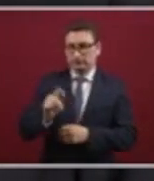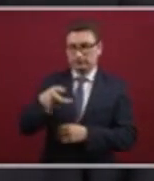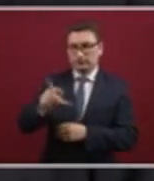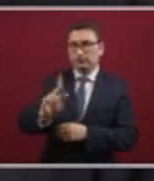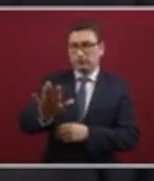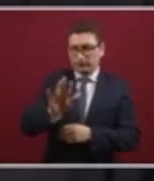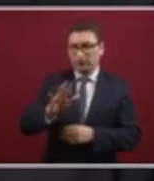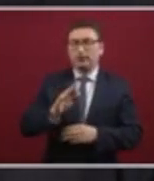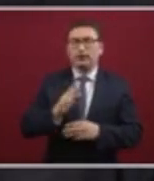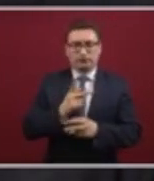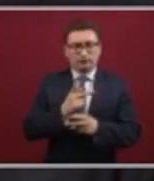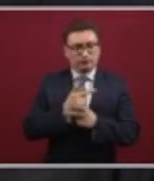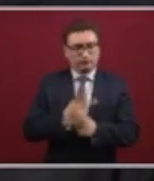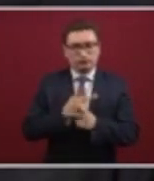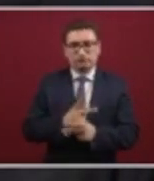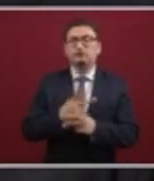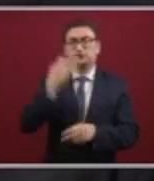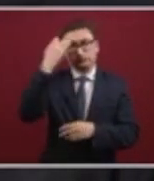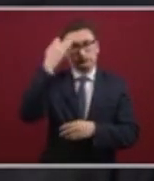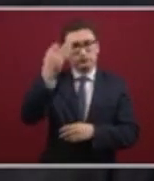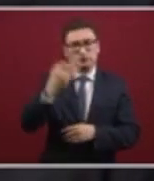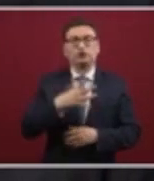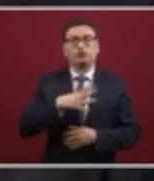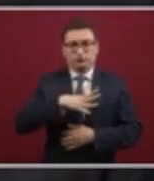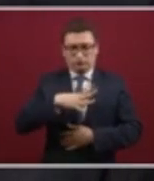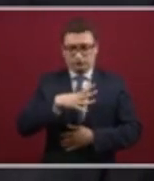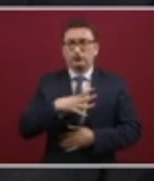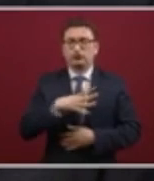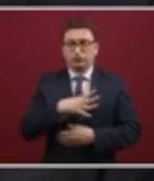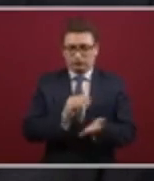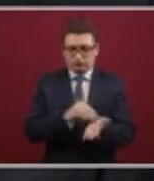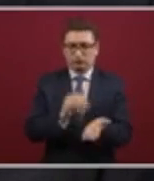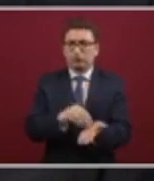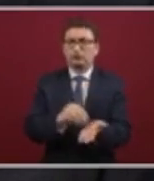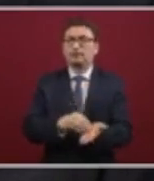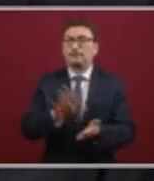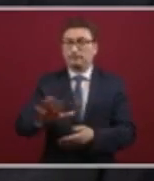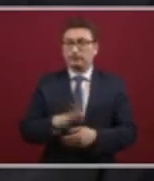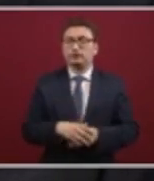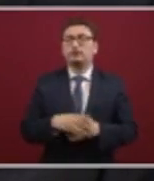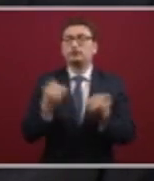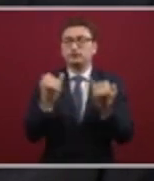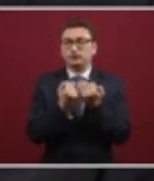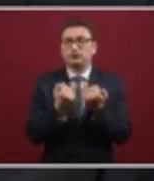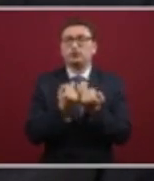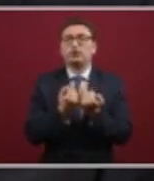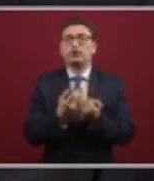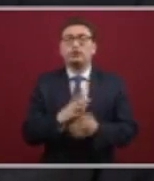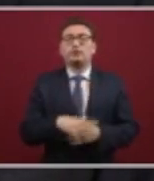queda tiempo y hay, por otro lado,